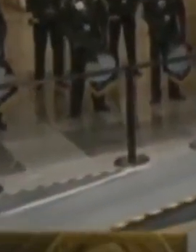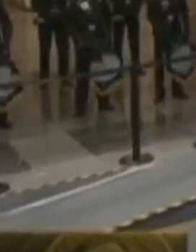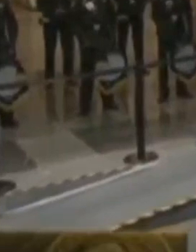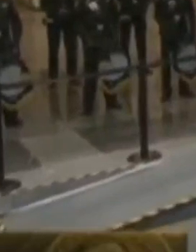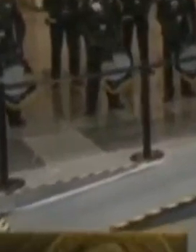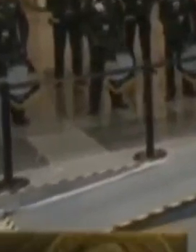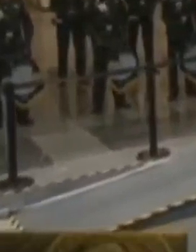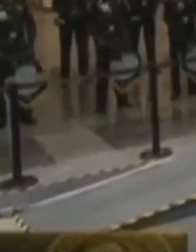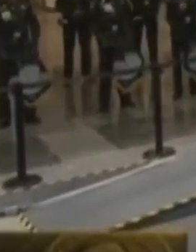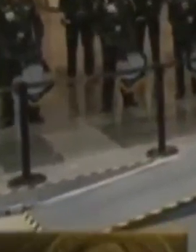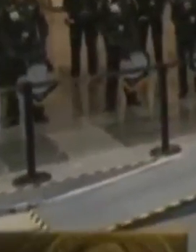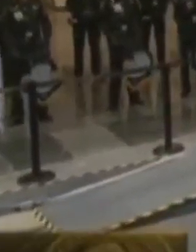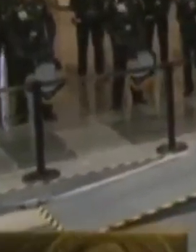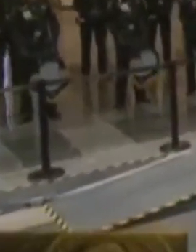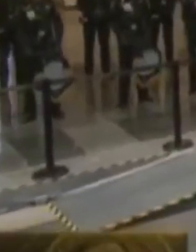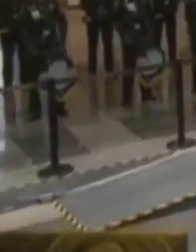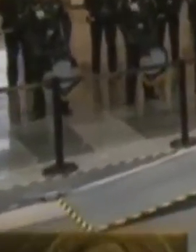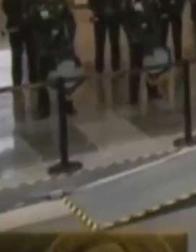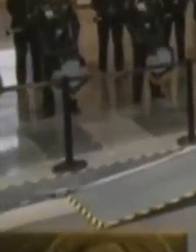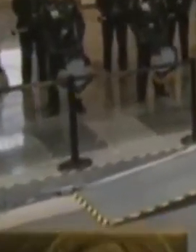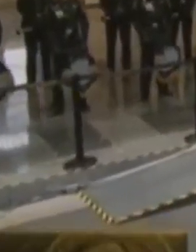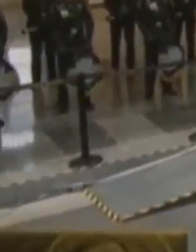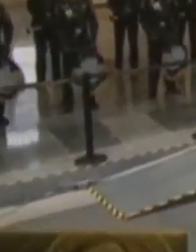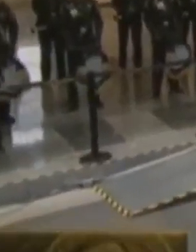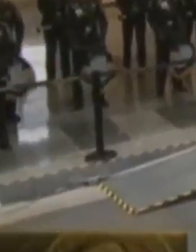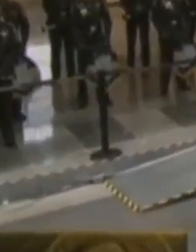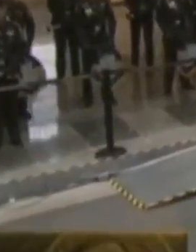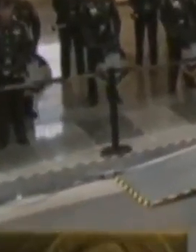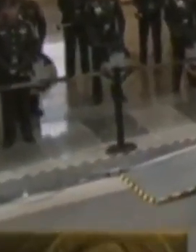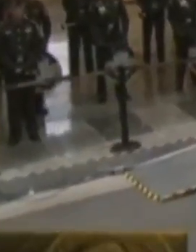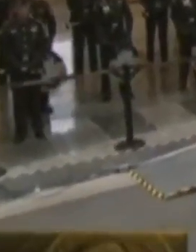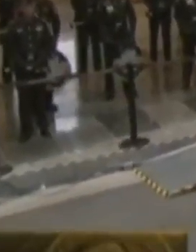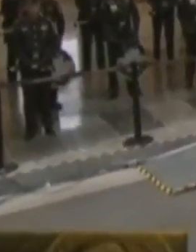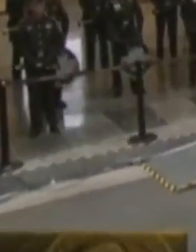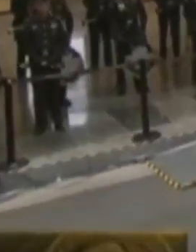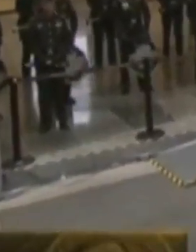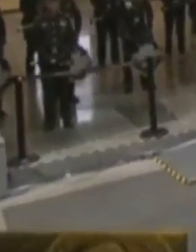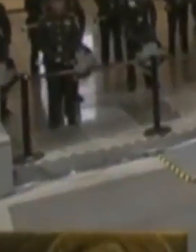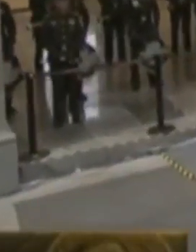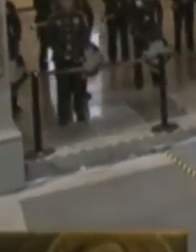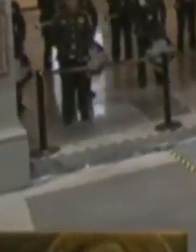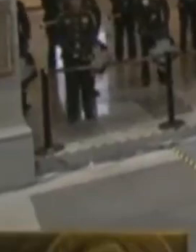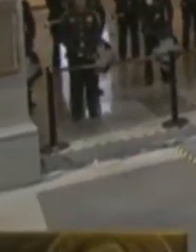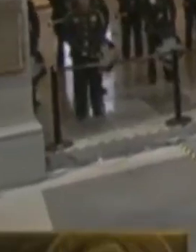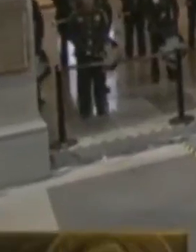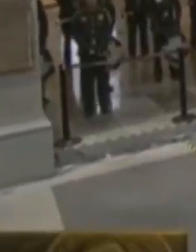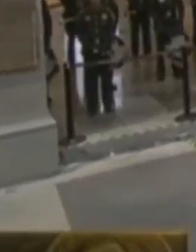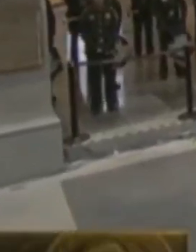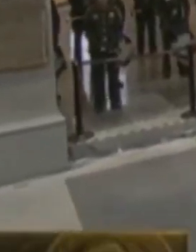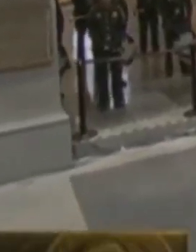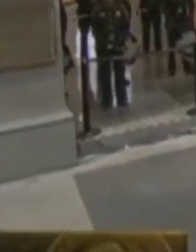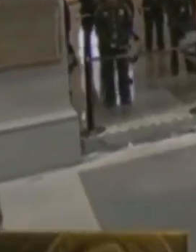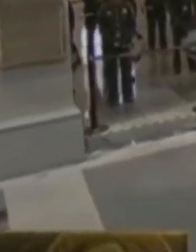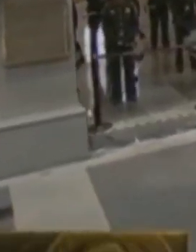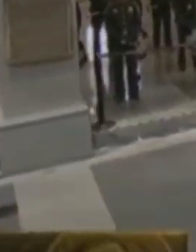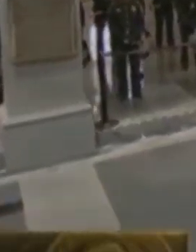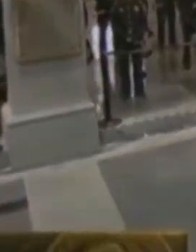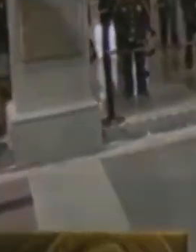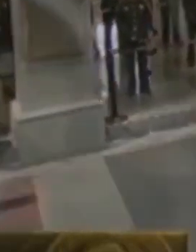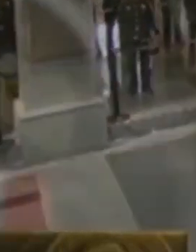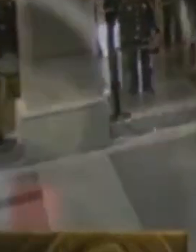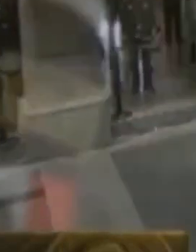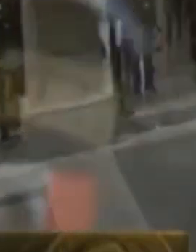mexicanos ilustres que han sido galardonados con esta presea a lo largo de décadas por parte del Senado de